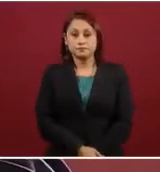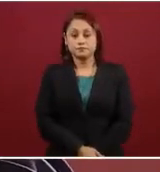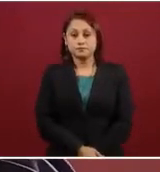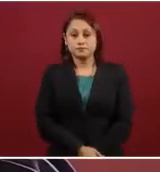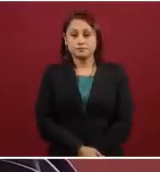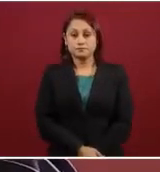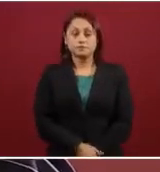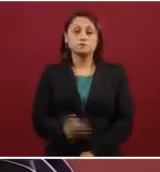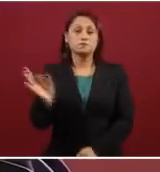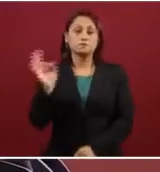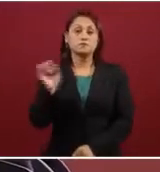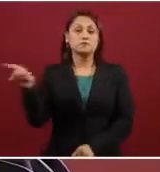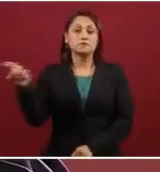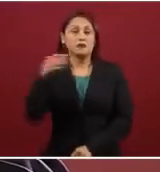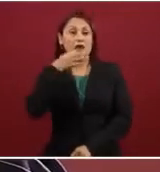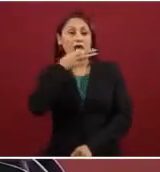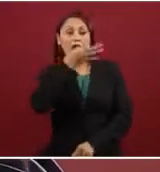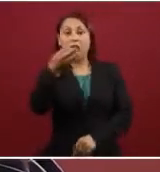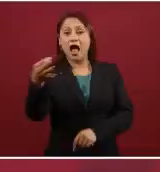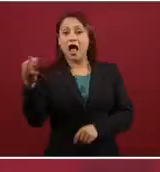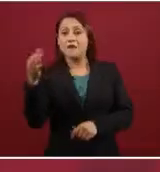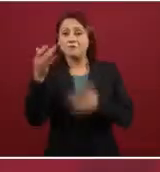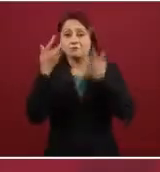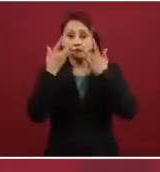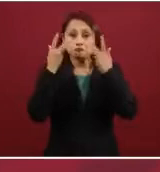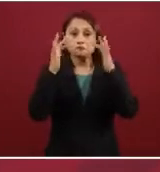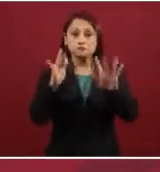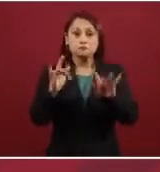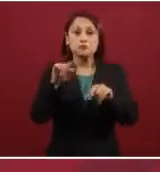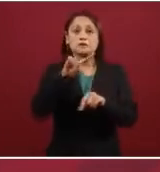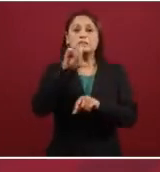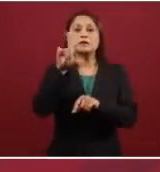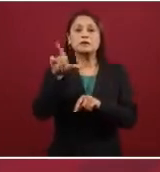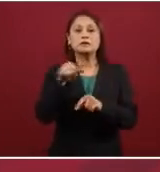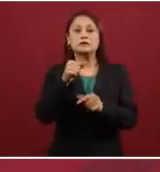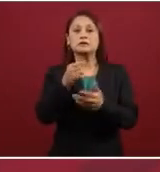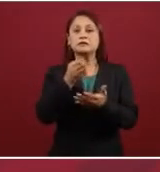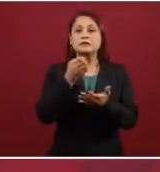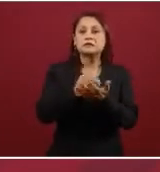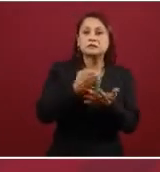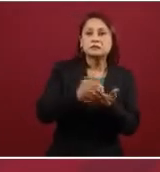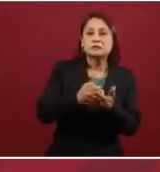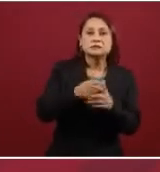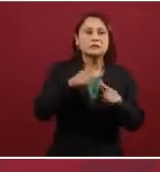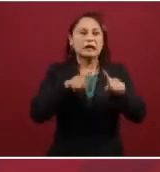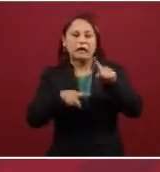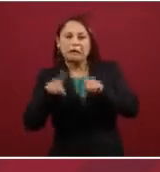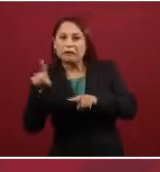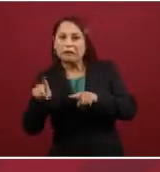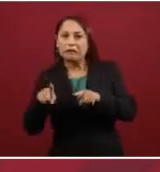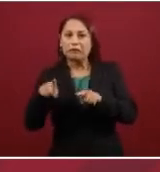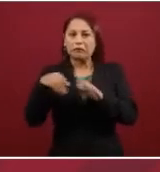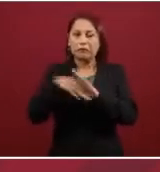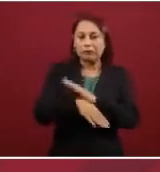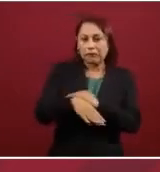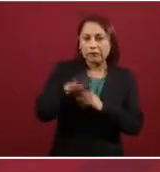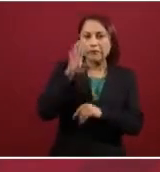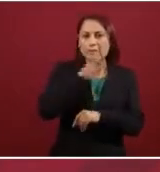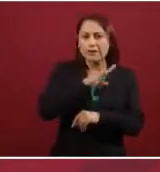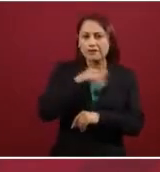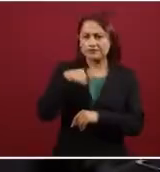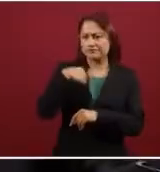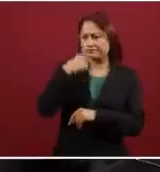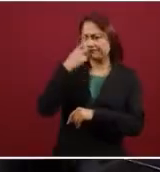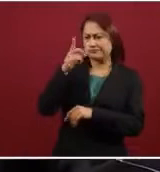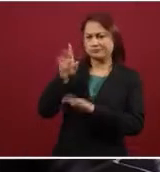problema económico financiero, ¿no?, de ajustes, los mercados, lo mismo. Le dije no. Parte